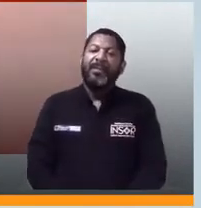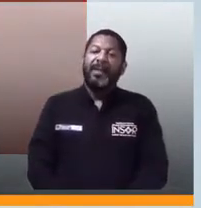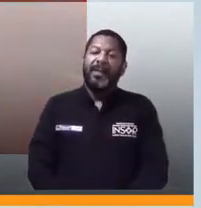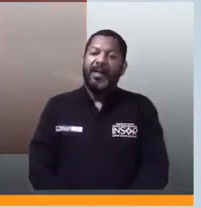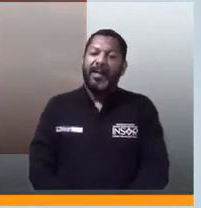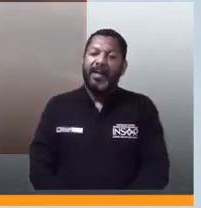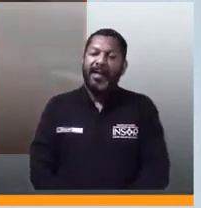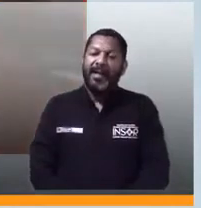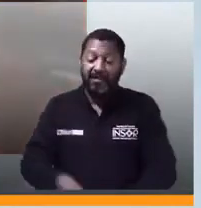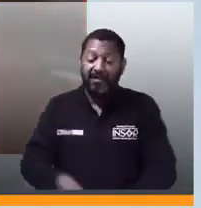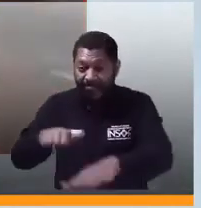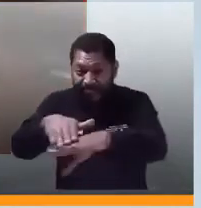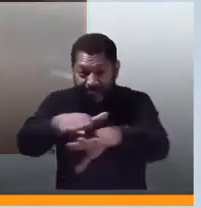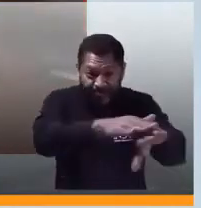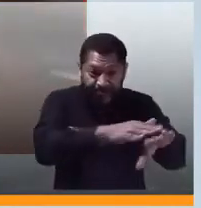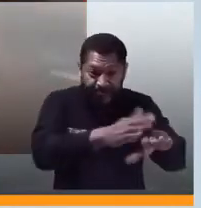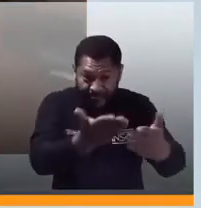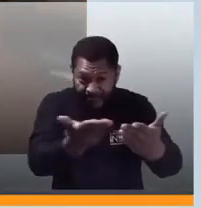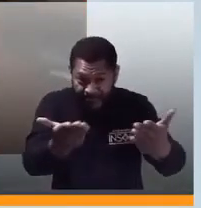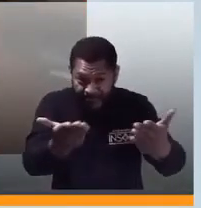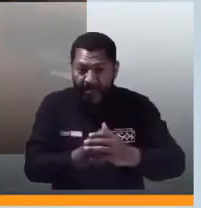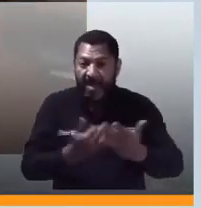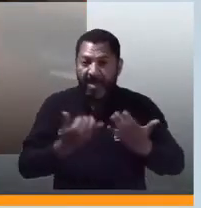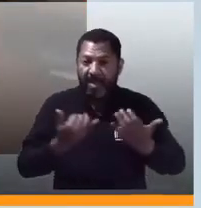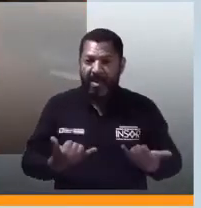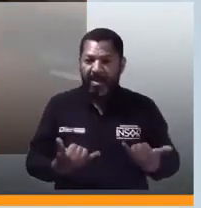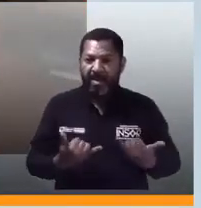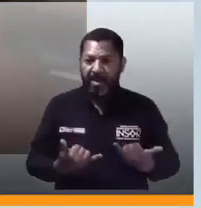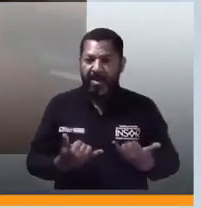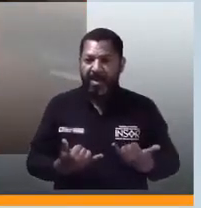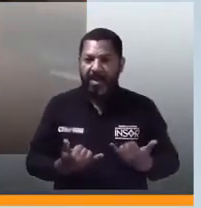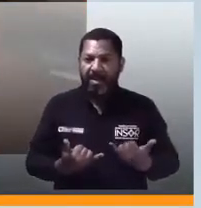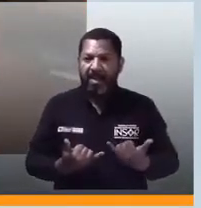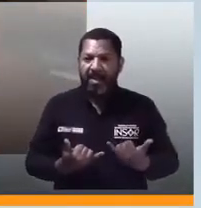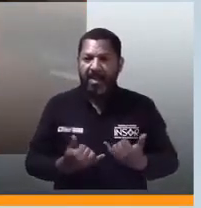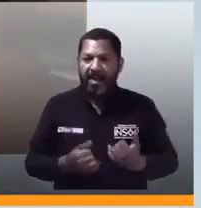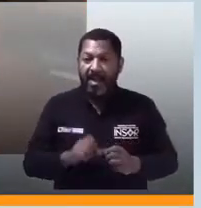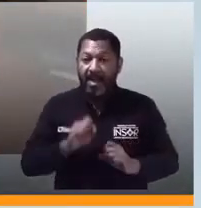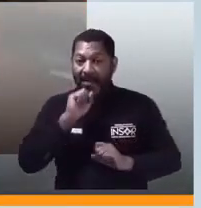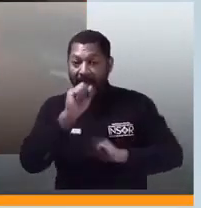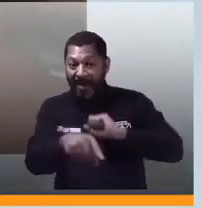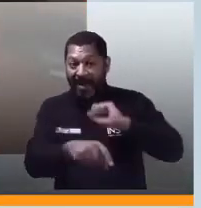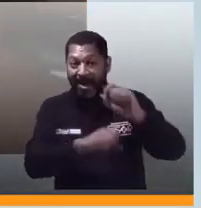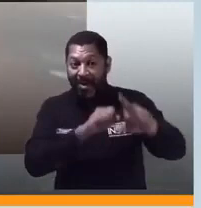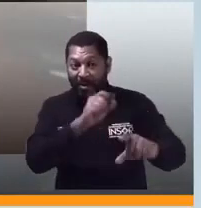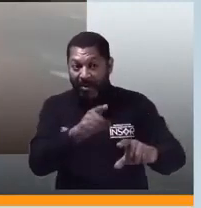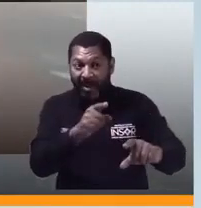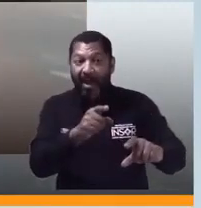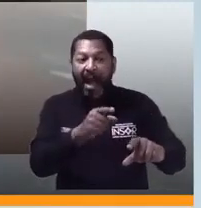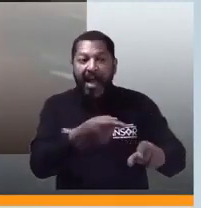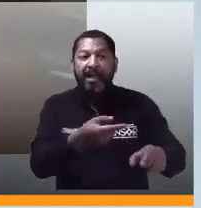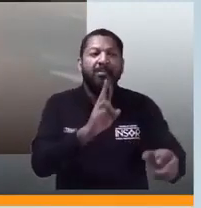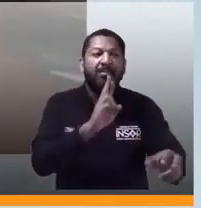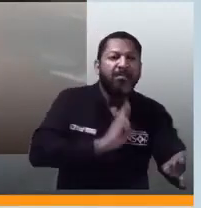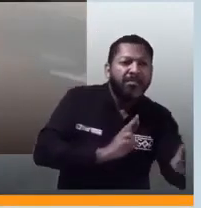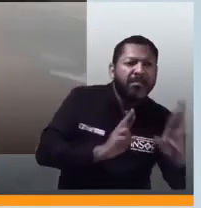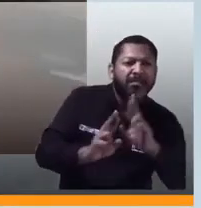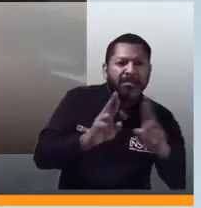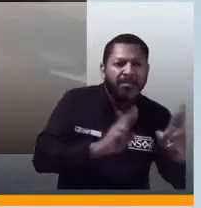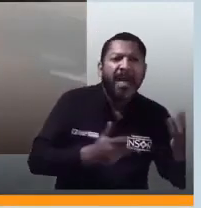recordarle igualmente que estamos haciendo preguntas de manera interactiva para que ustedes también participen de este